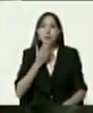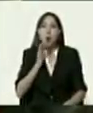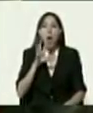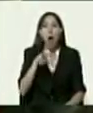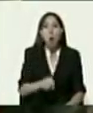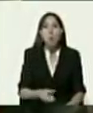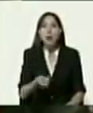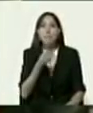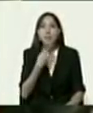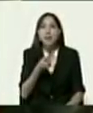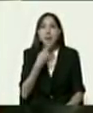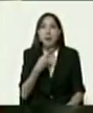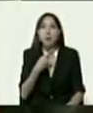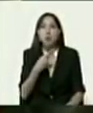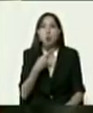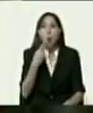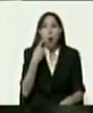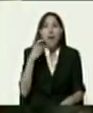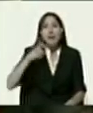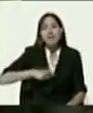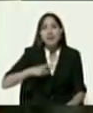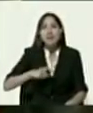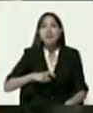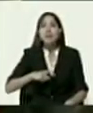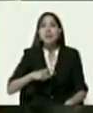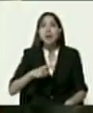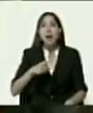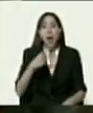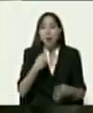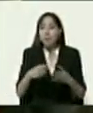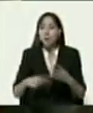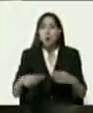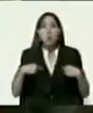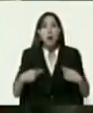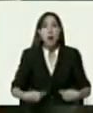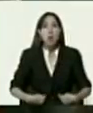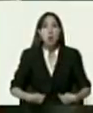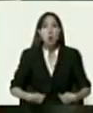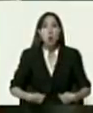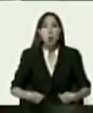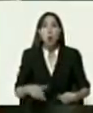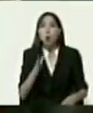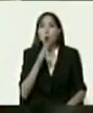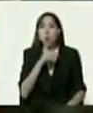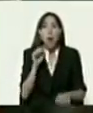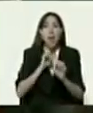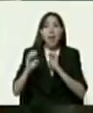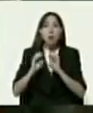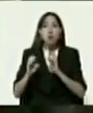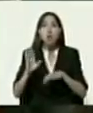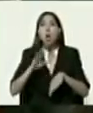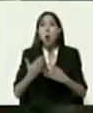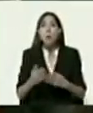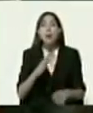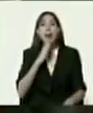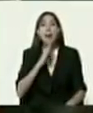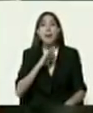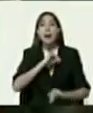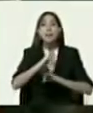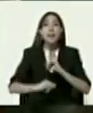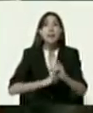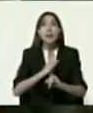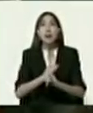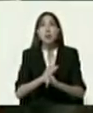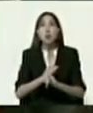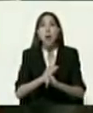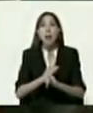para la compra de medicina, para los elementos humanitarios, ninguna excepción. Cuando la banca internacional, por el